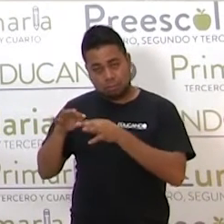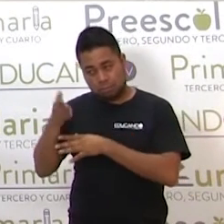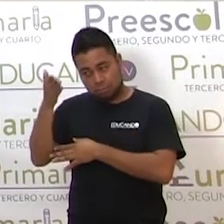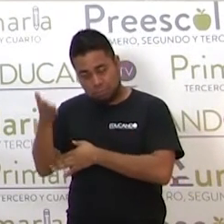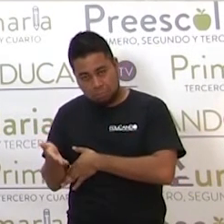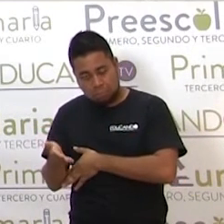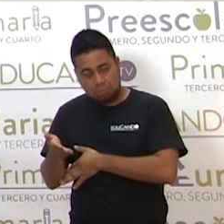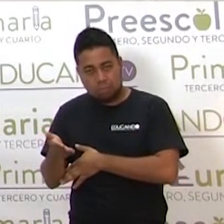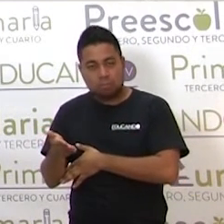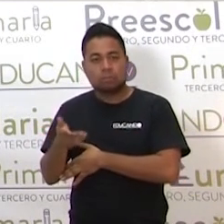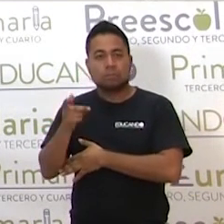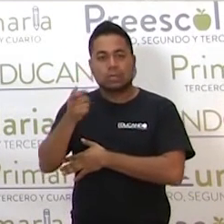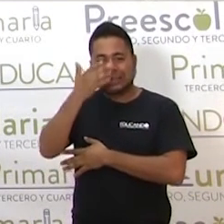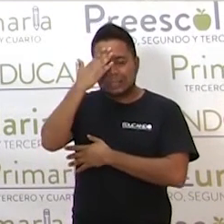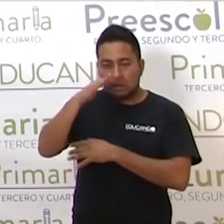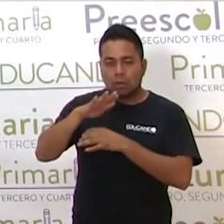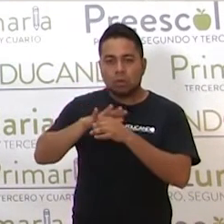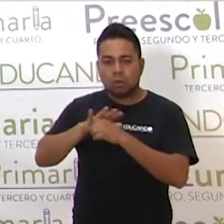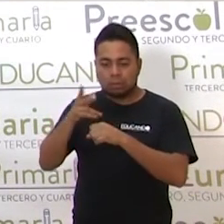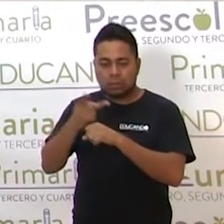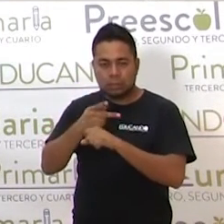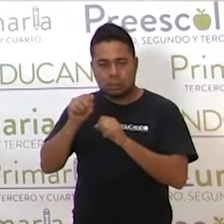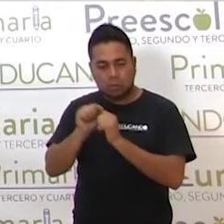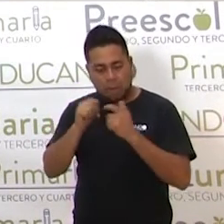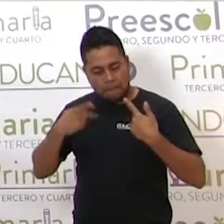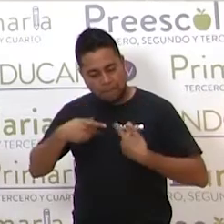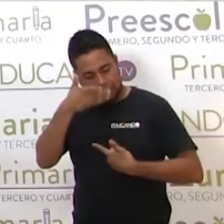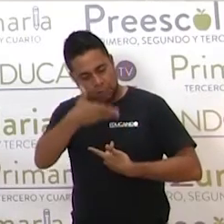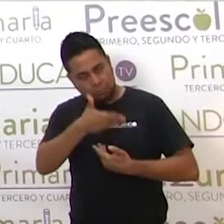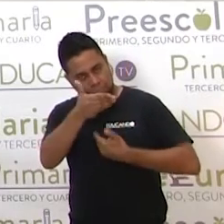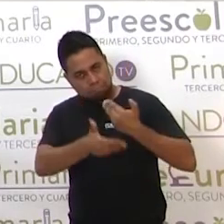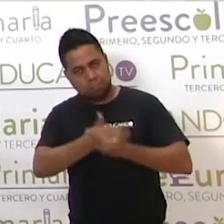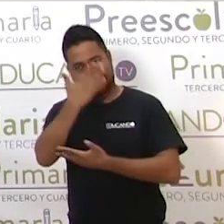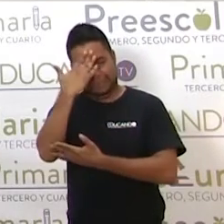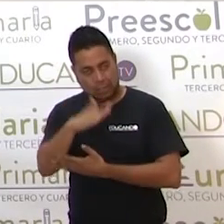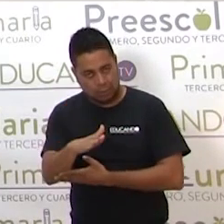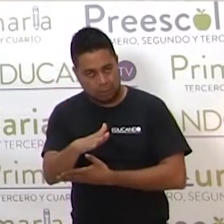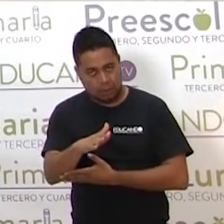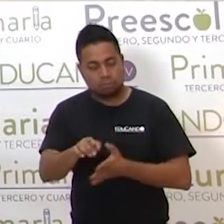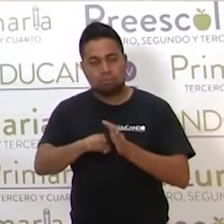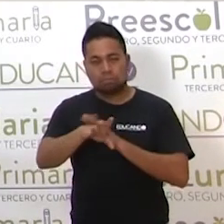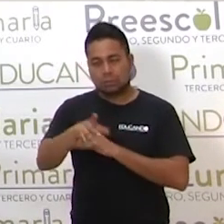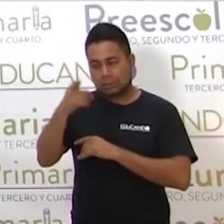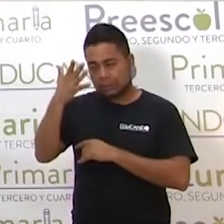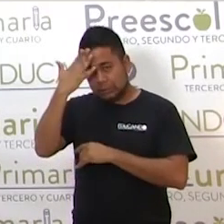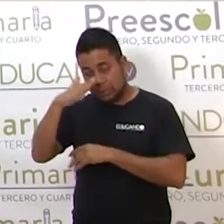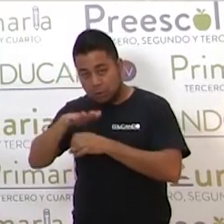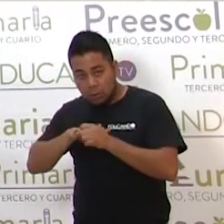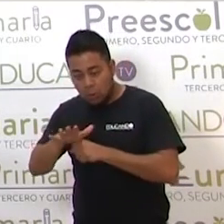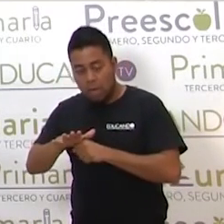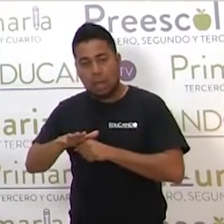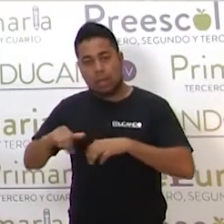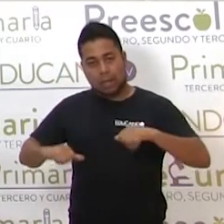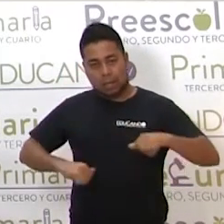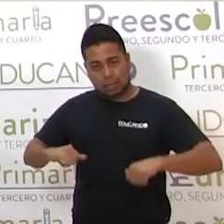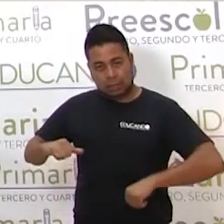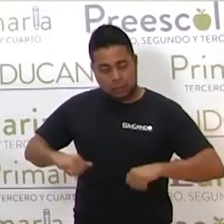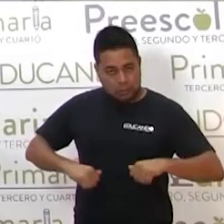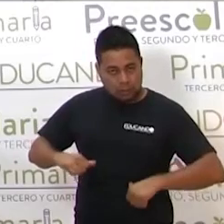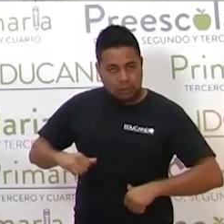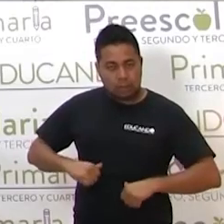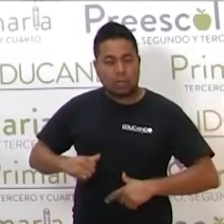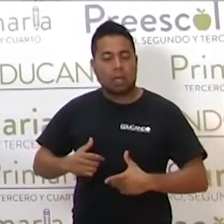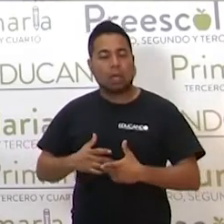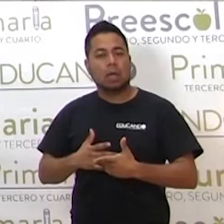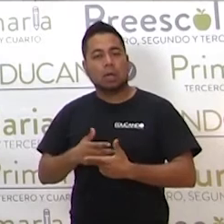que sabe qué va a pasar con los personajes, sabe cuáles van a ser sus acciones en el